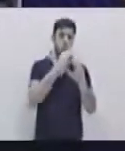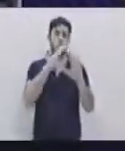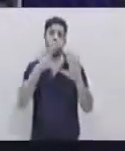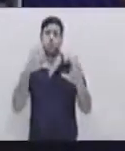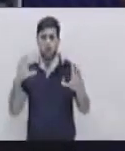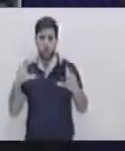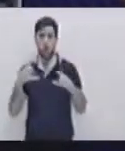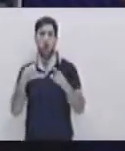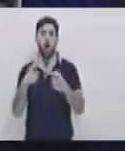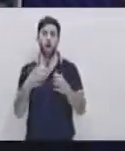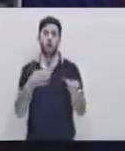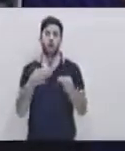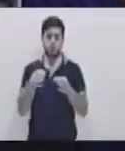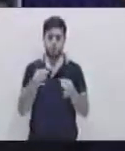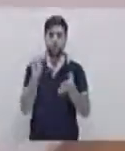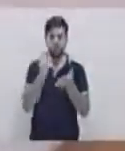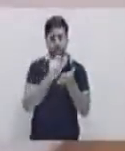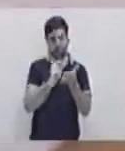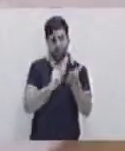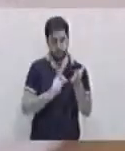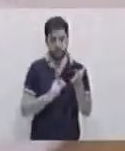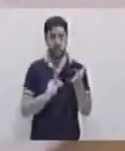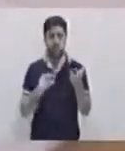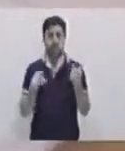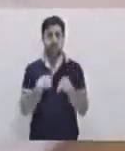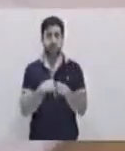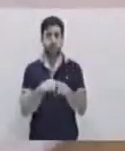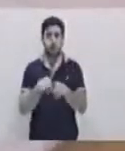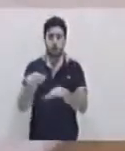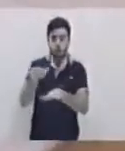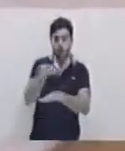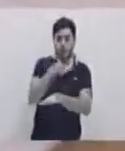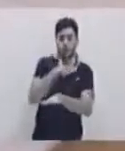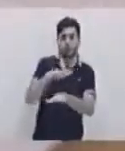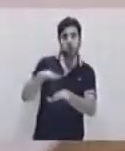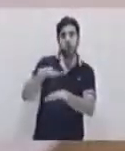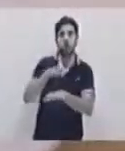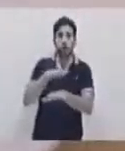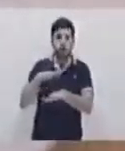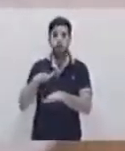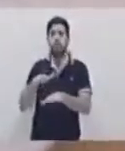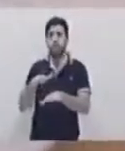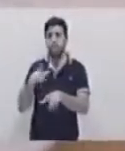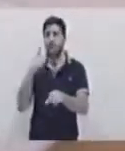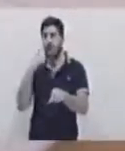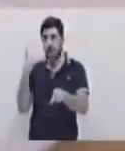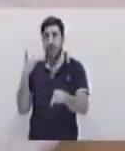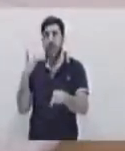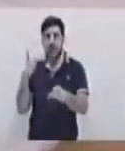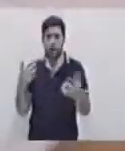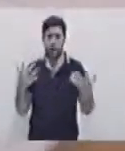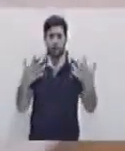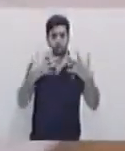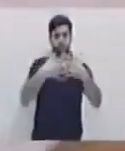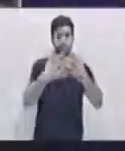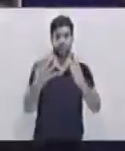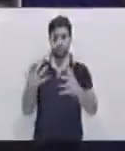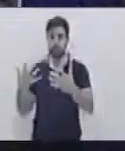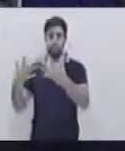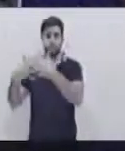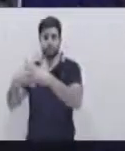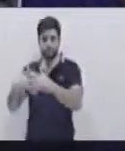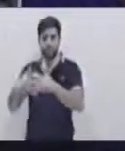la forma directamente como que fuera la sombra que va a proyectar sobre el mismo entrelazado que